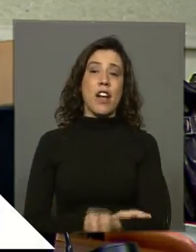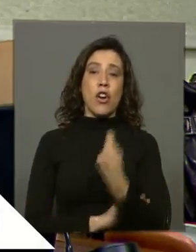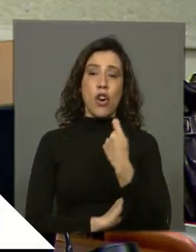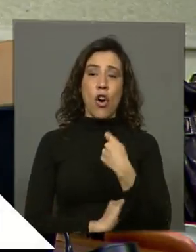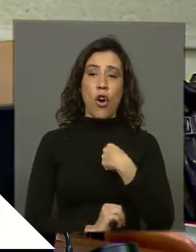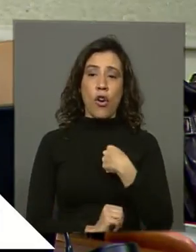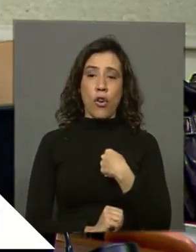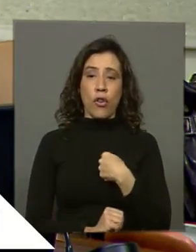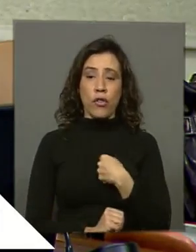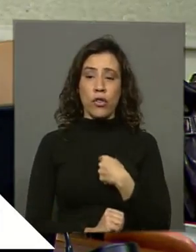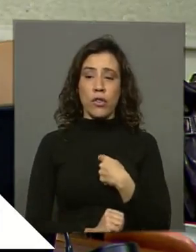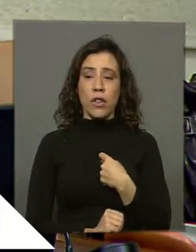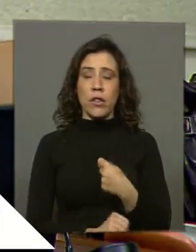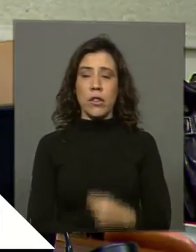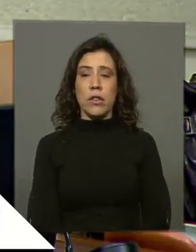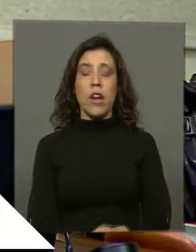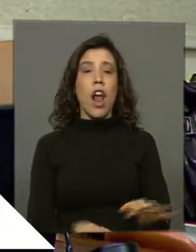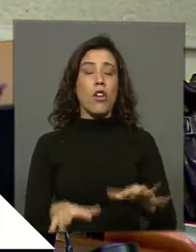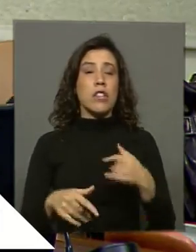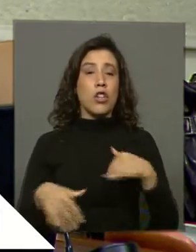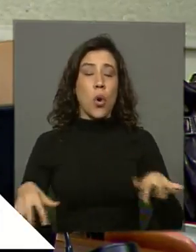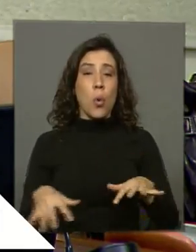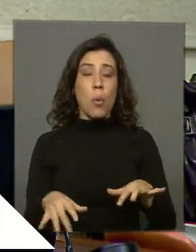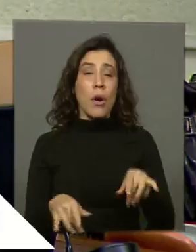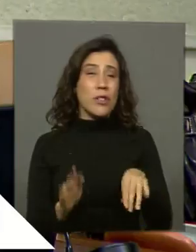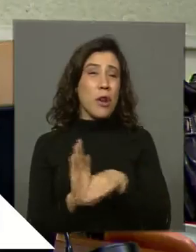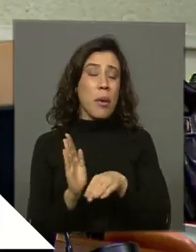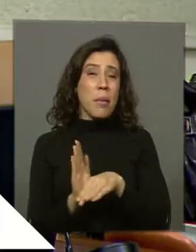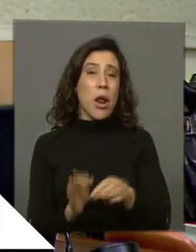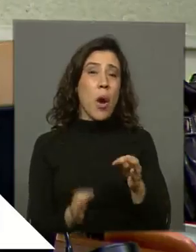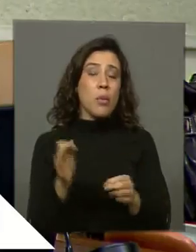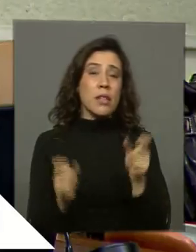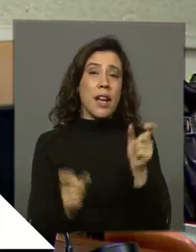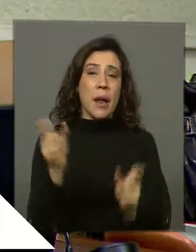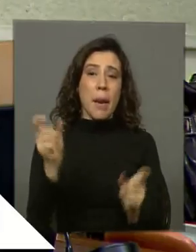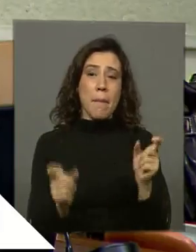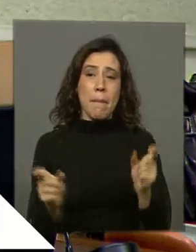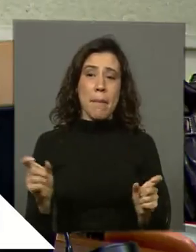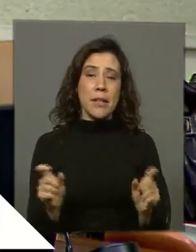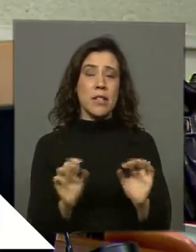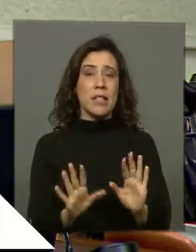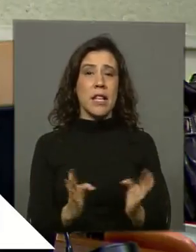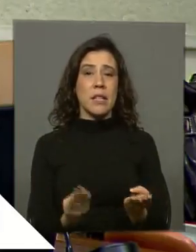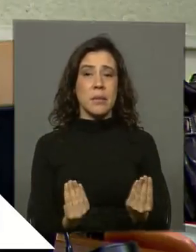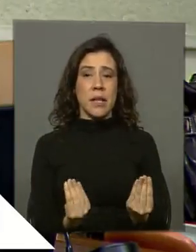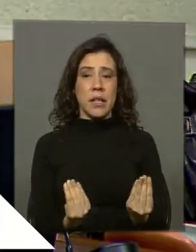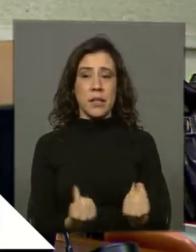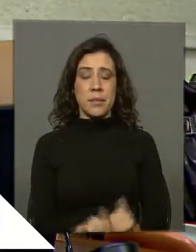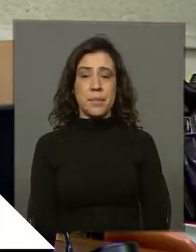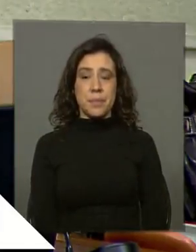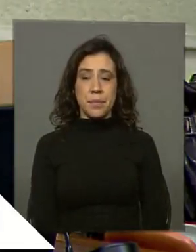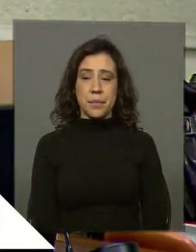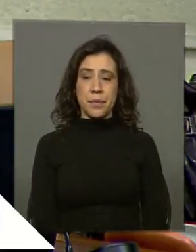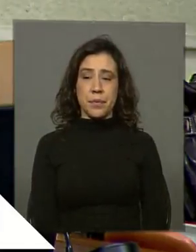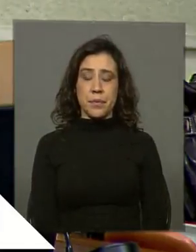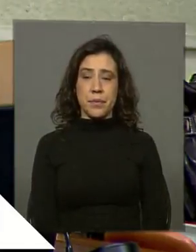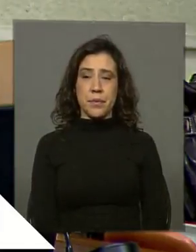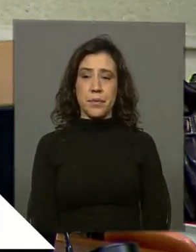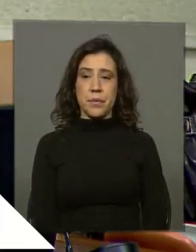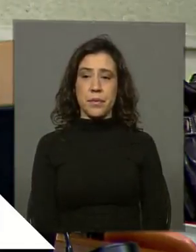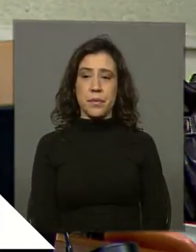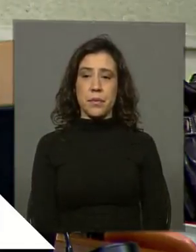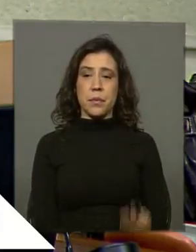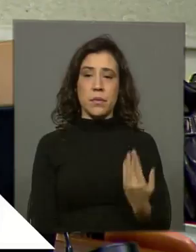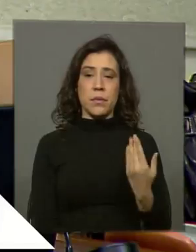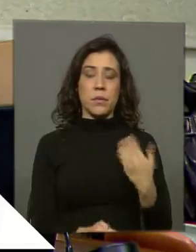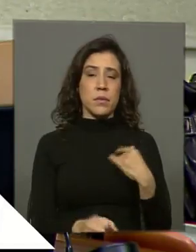minutos que yo uso eso a lo menos es la justicia que la gente que la gente espera y lo otro presidente es que y lo